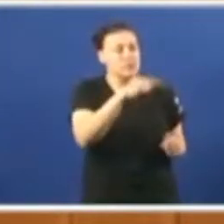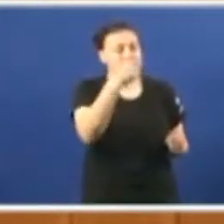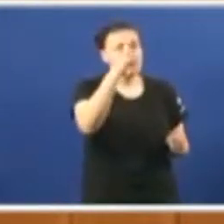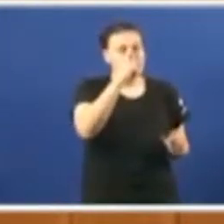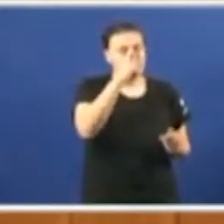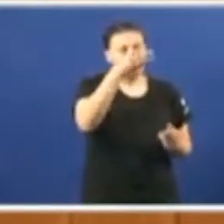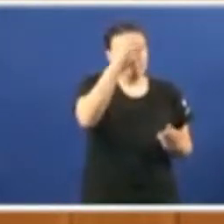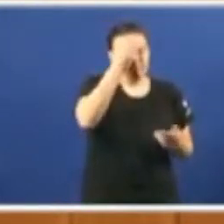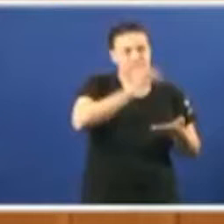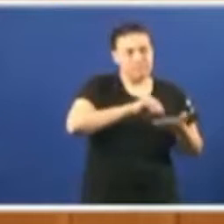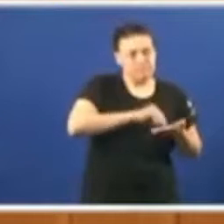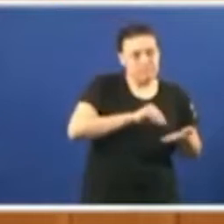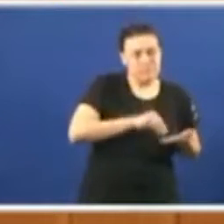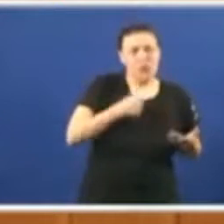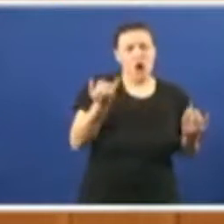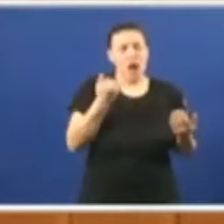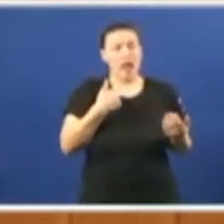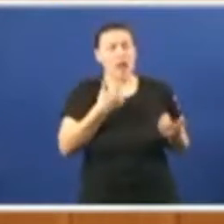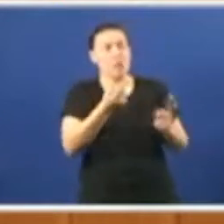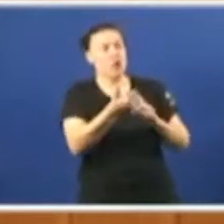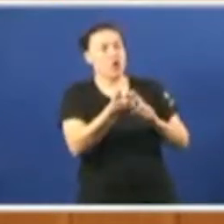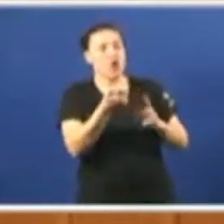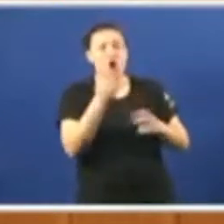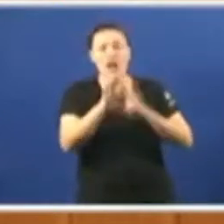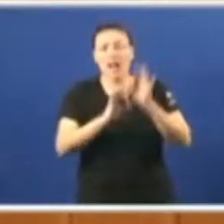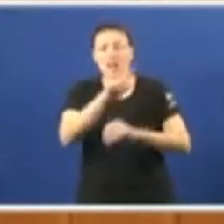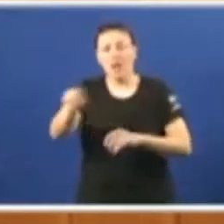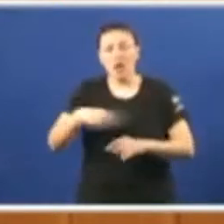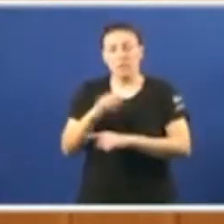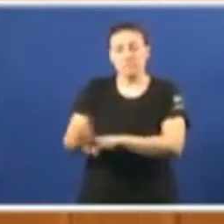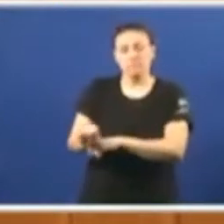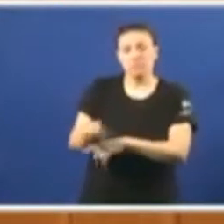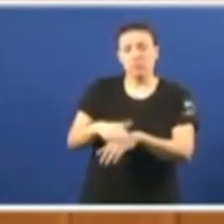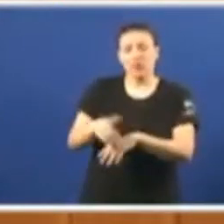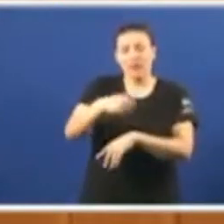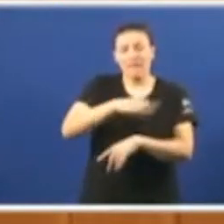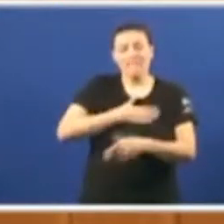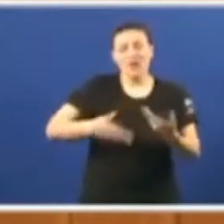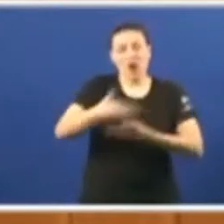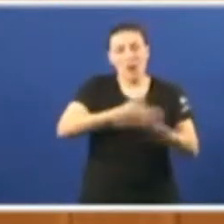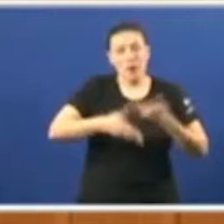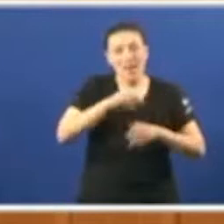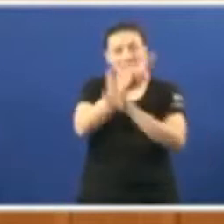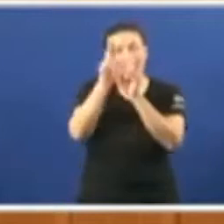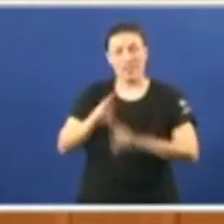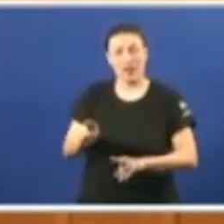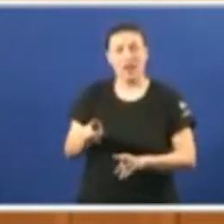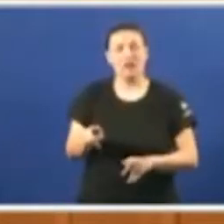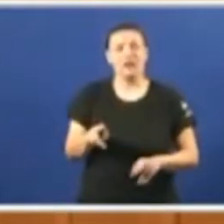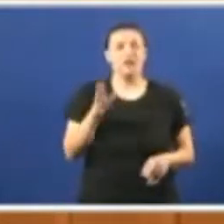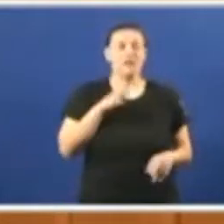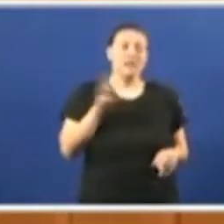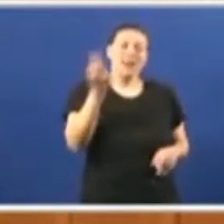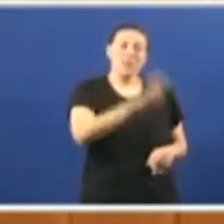escoitar o sector. Oxalá esta vez non ignoren as organizacións que veñen protagonizando a cooperación internacional no noso país. Non repiten os erros